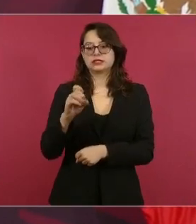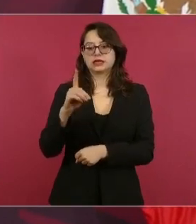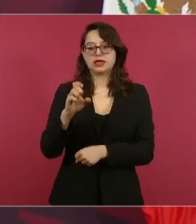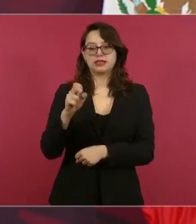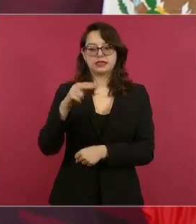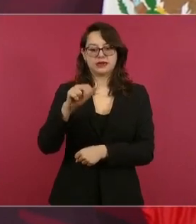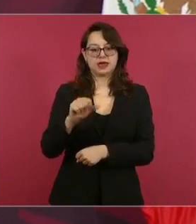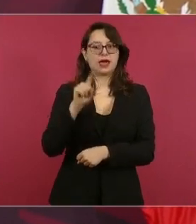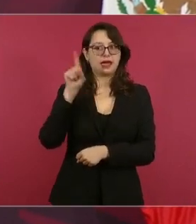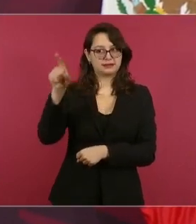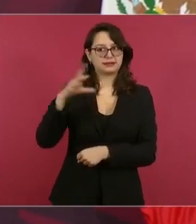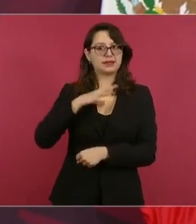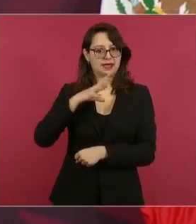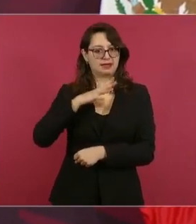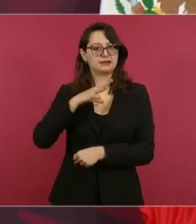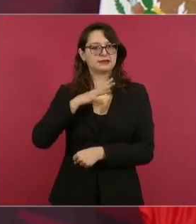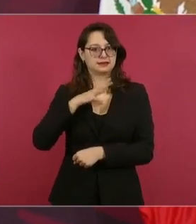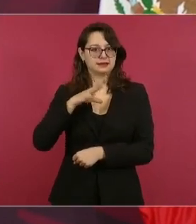ha estado allá,